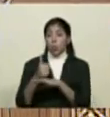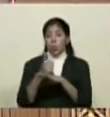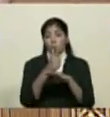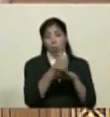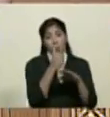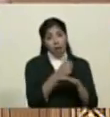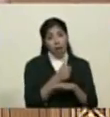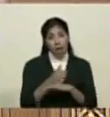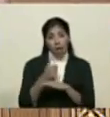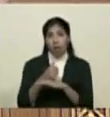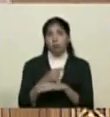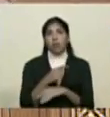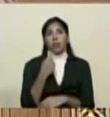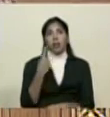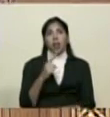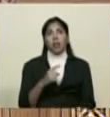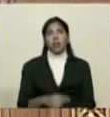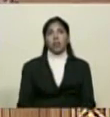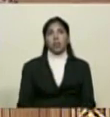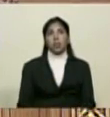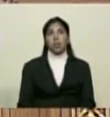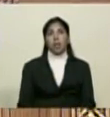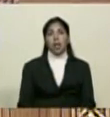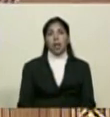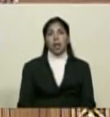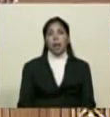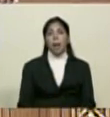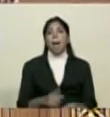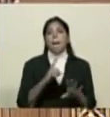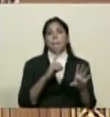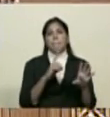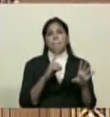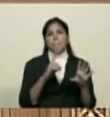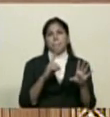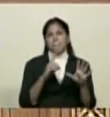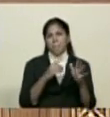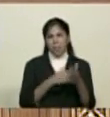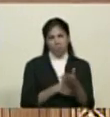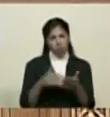centenares de millones de dólares en desfalco por sobreprecio.